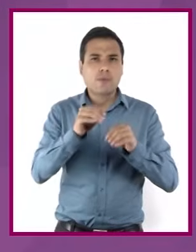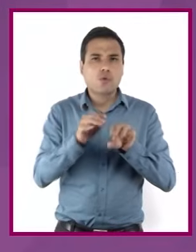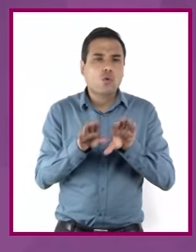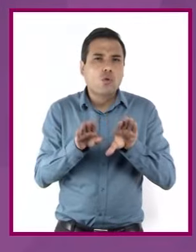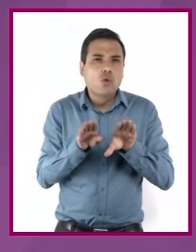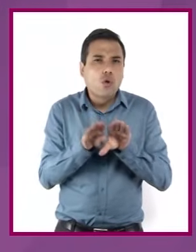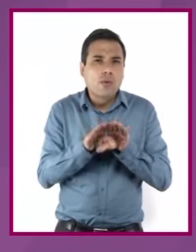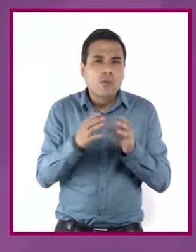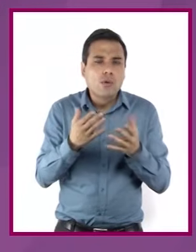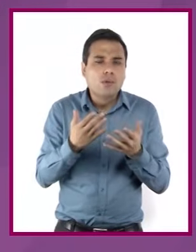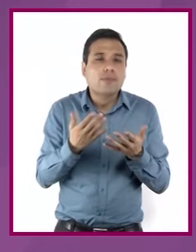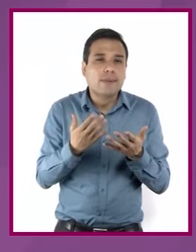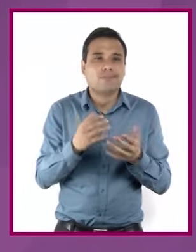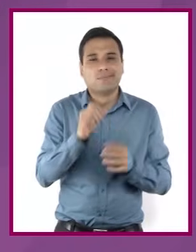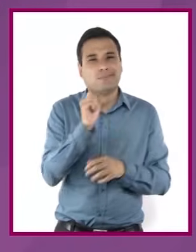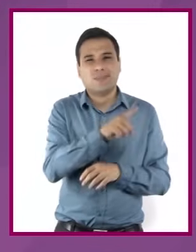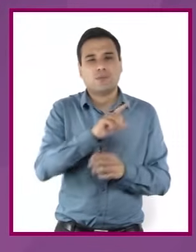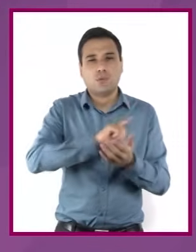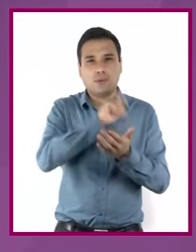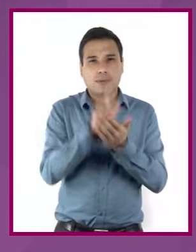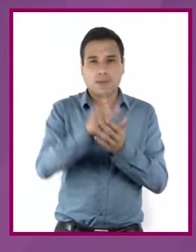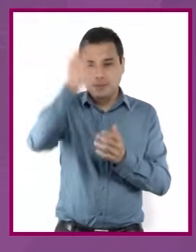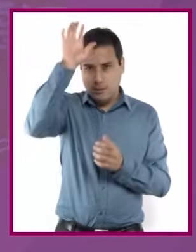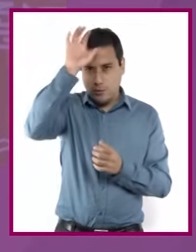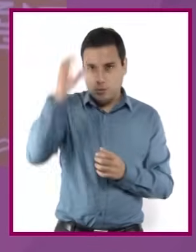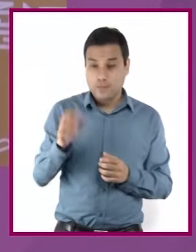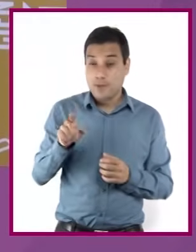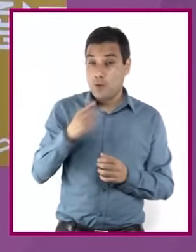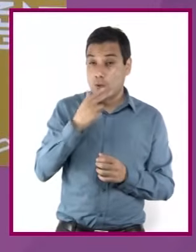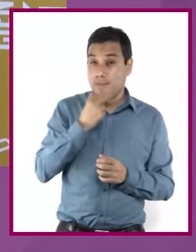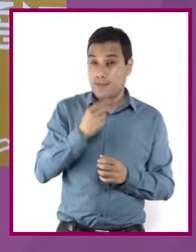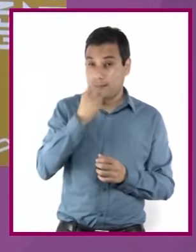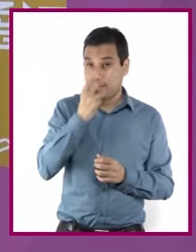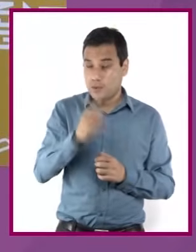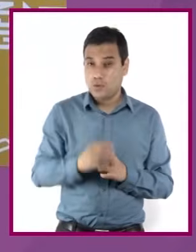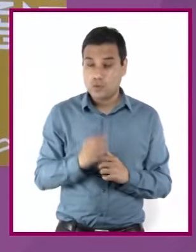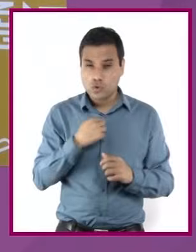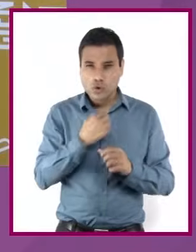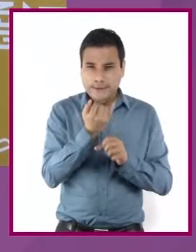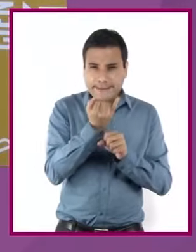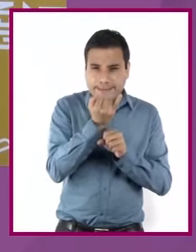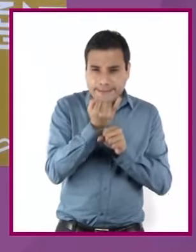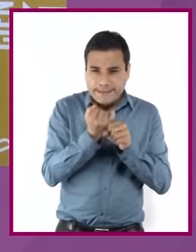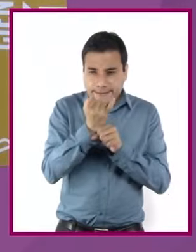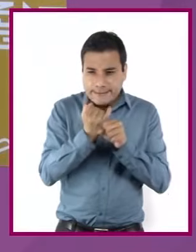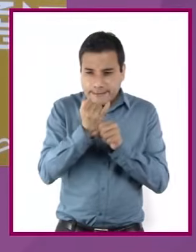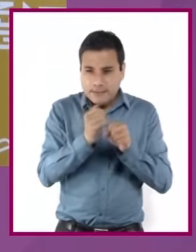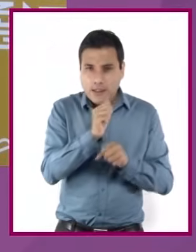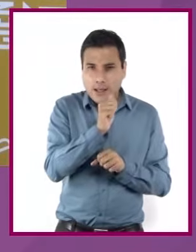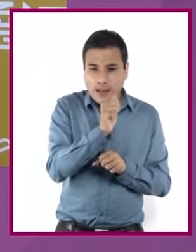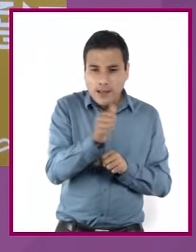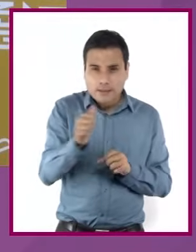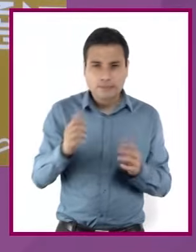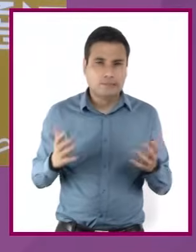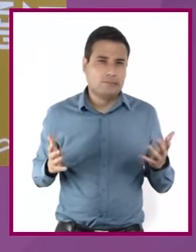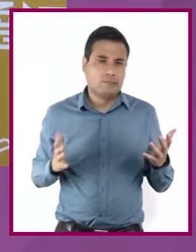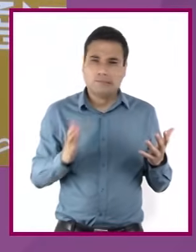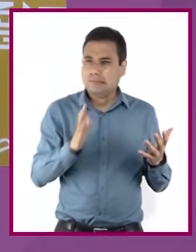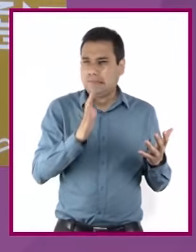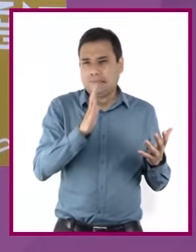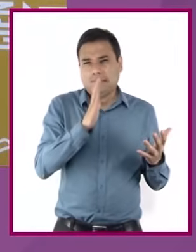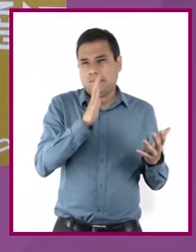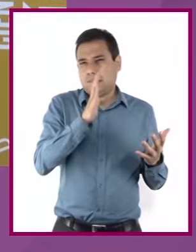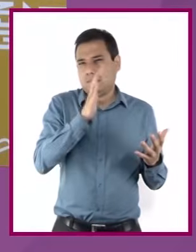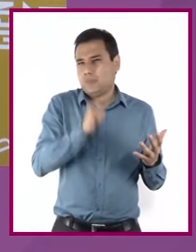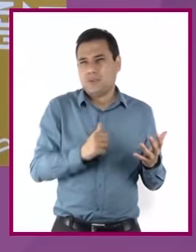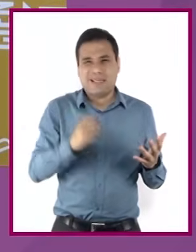Newton. Sin embargo, se percató de que estudiar el movimiento de cada una de esas partículas resultaba imposible desde el punto